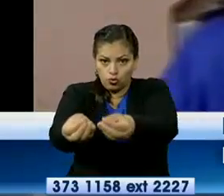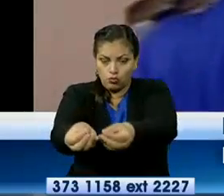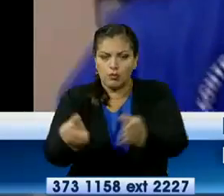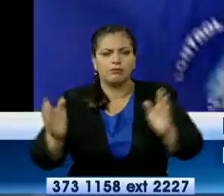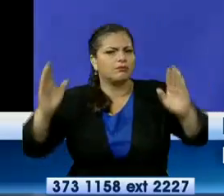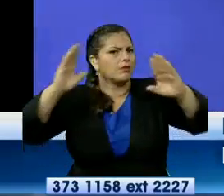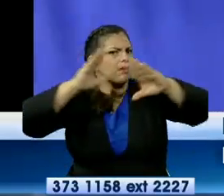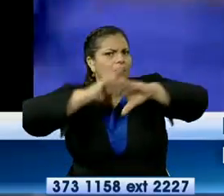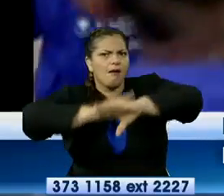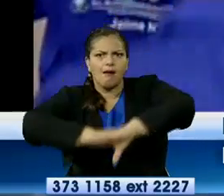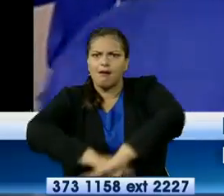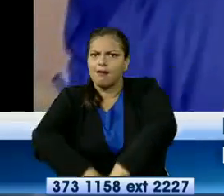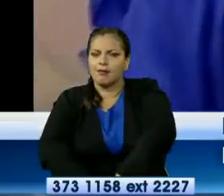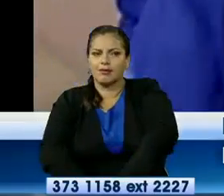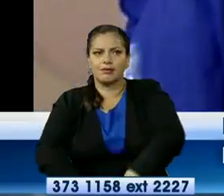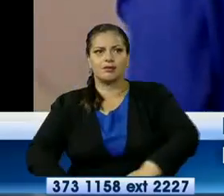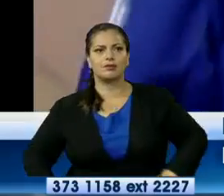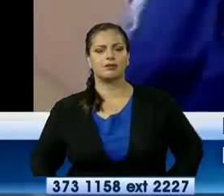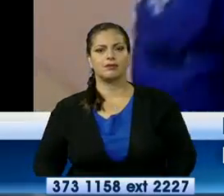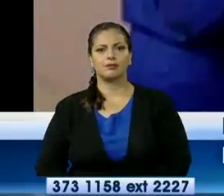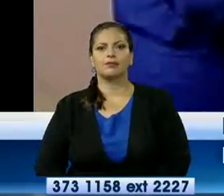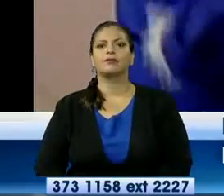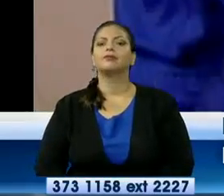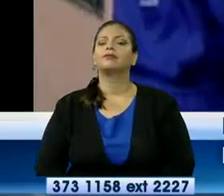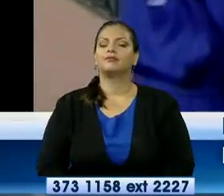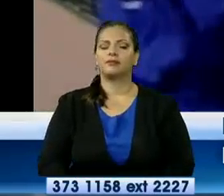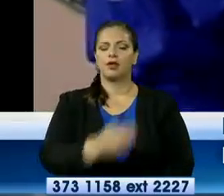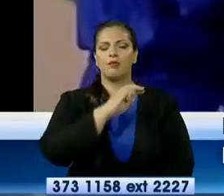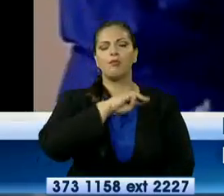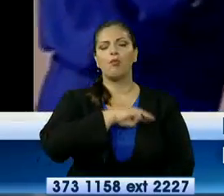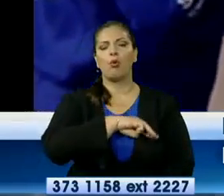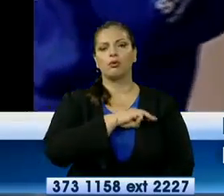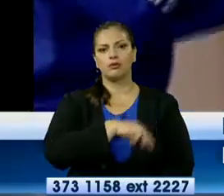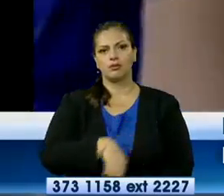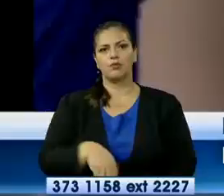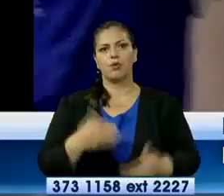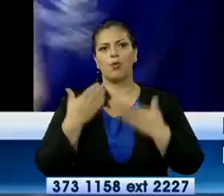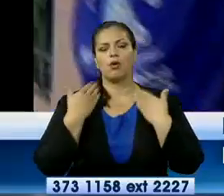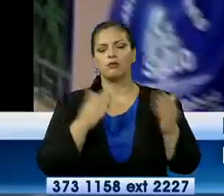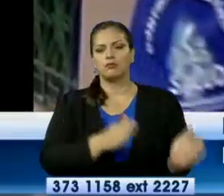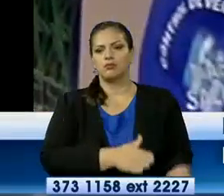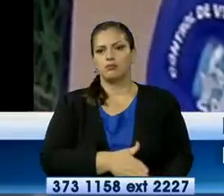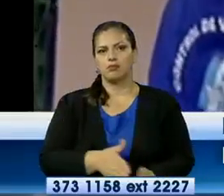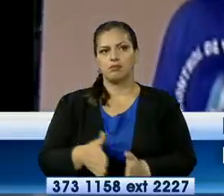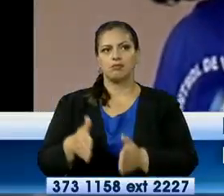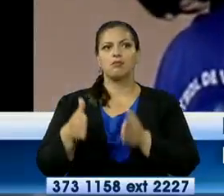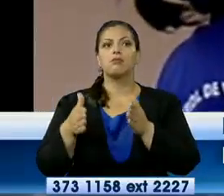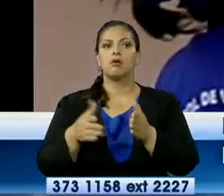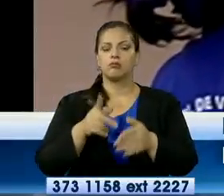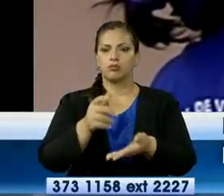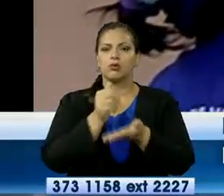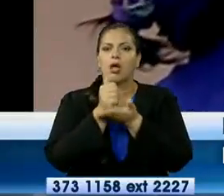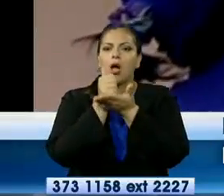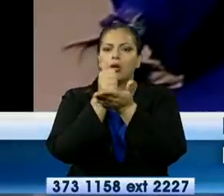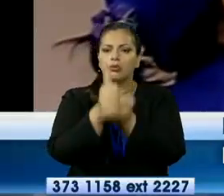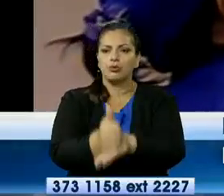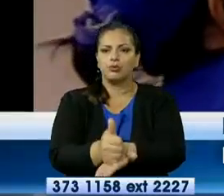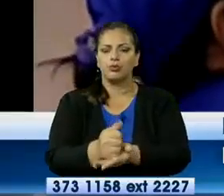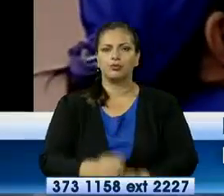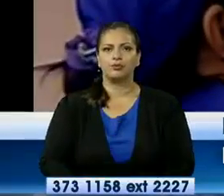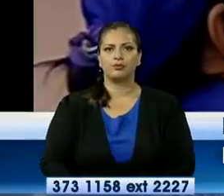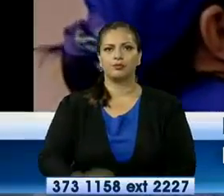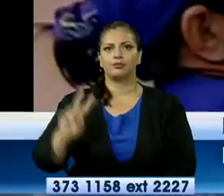de control de vectores del programa Más Salud del municipio de Guayaquil. Y justo para hablar de eso, está con nosotros